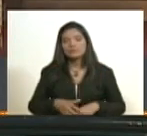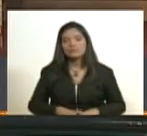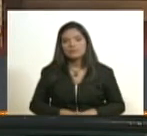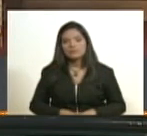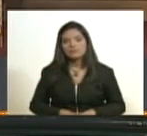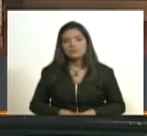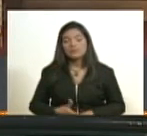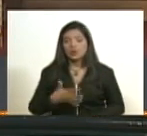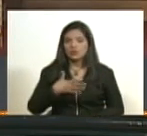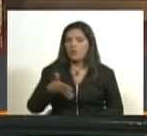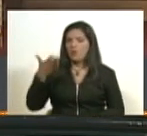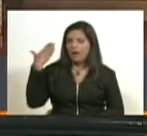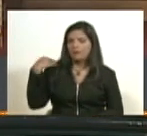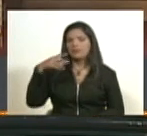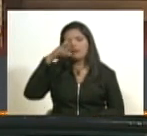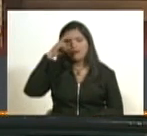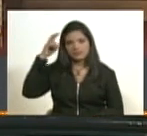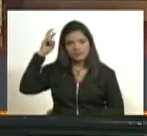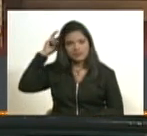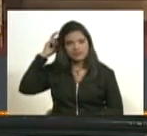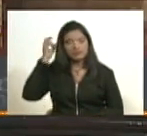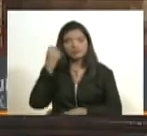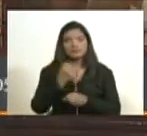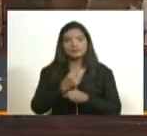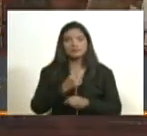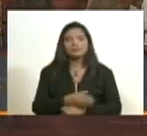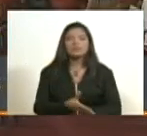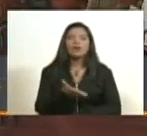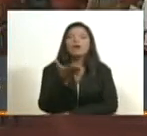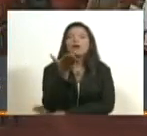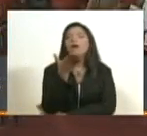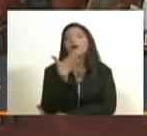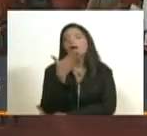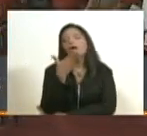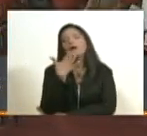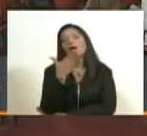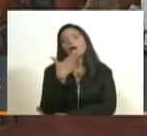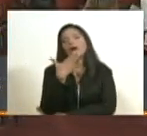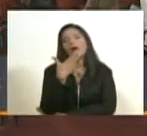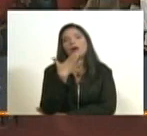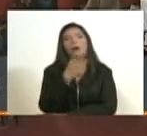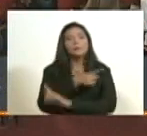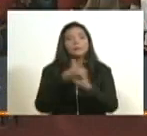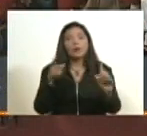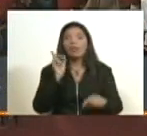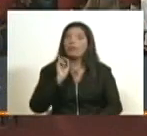Como canciller. Son lo más aburrido que puede haber en el mundo. Pero uno tiene que estar ahí.